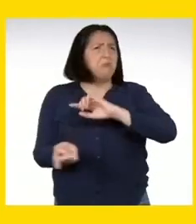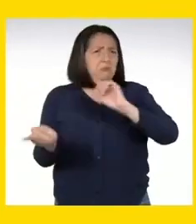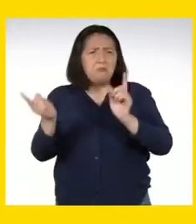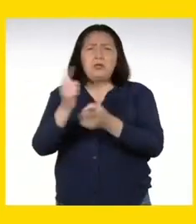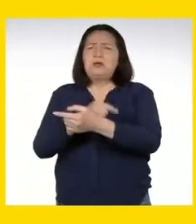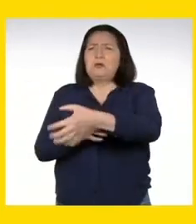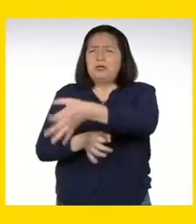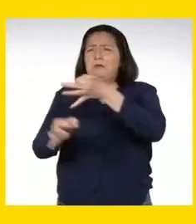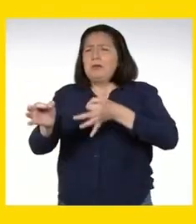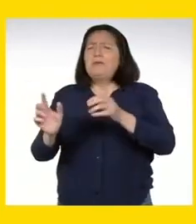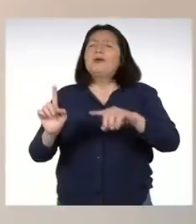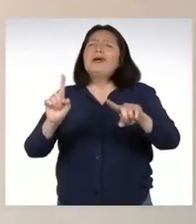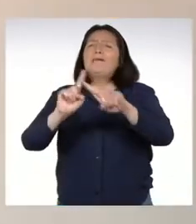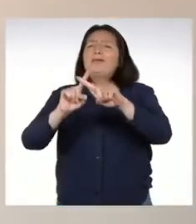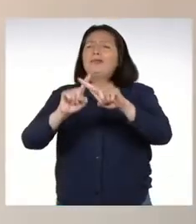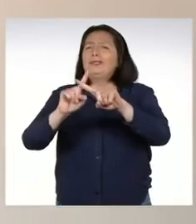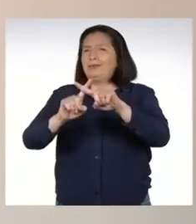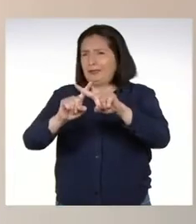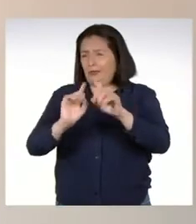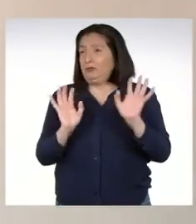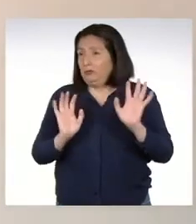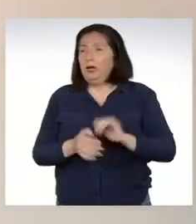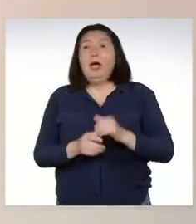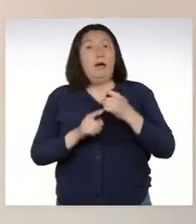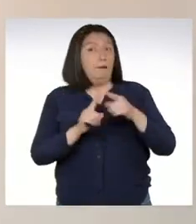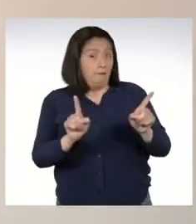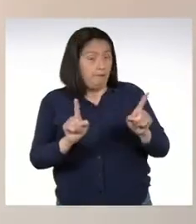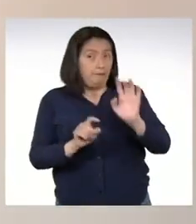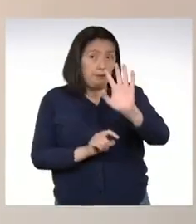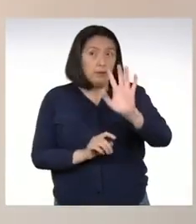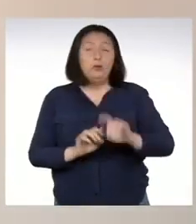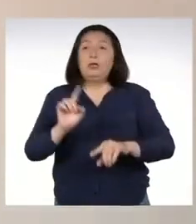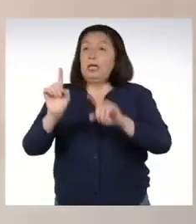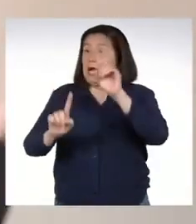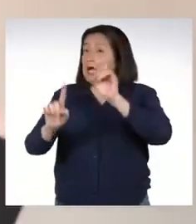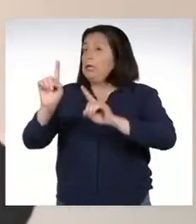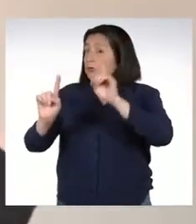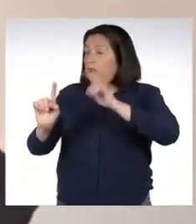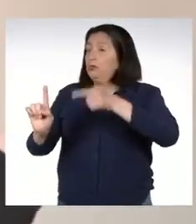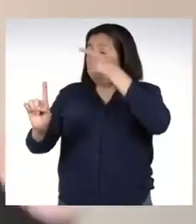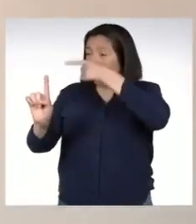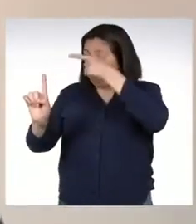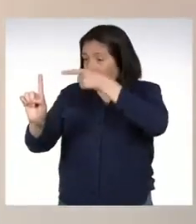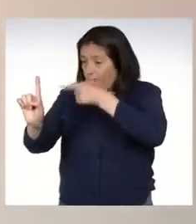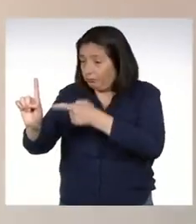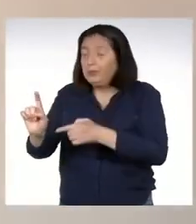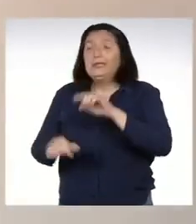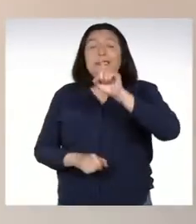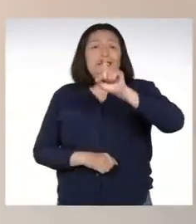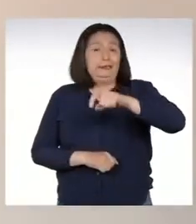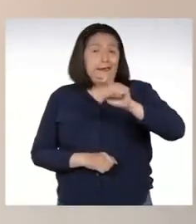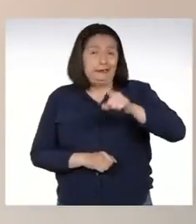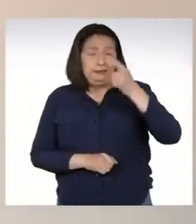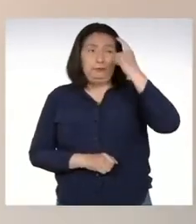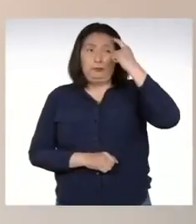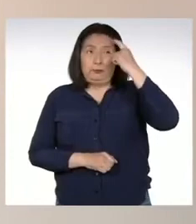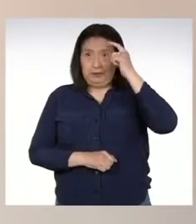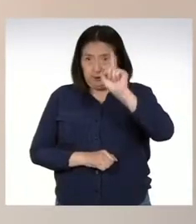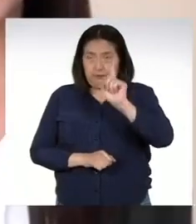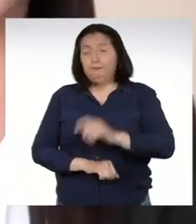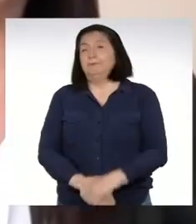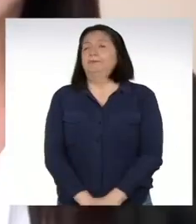podemos multiplicar. Pero hay algunas consideraciones que siempre debemos tener en